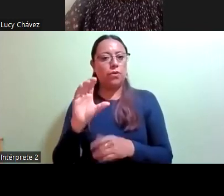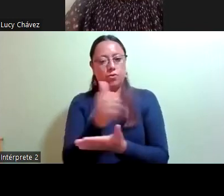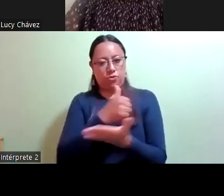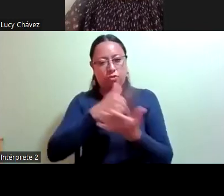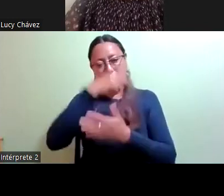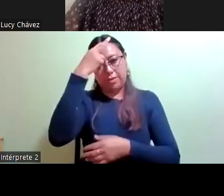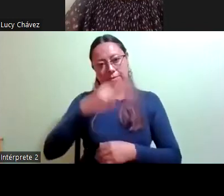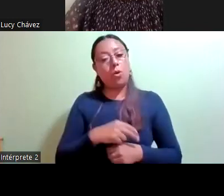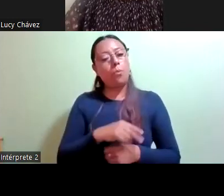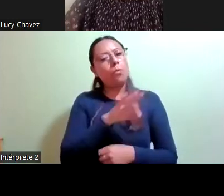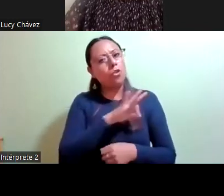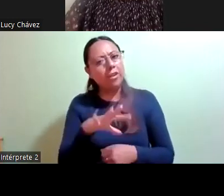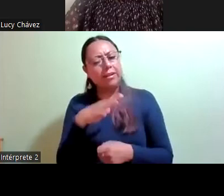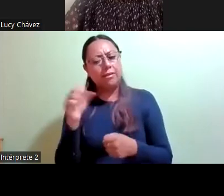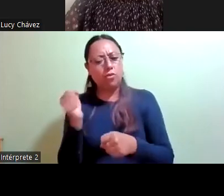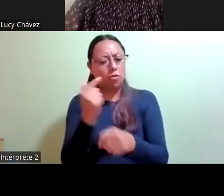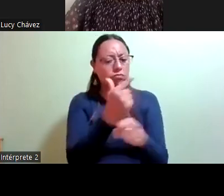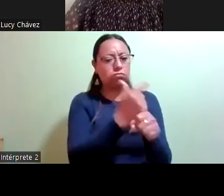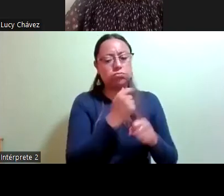medida para poder